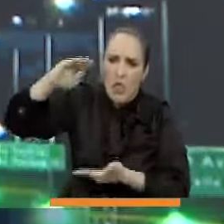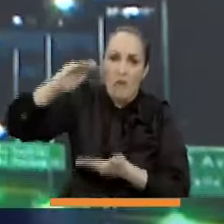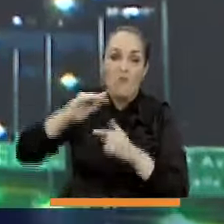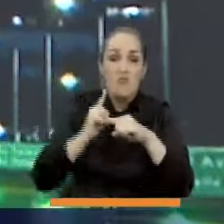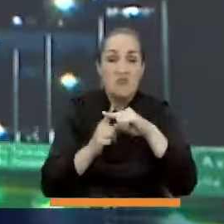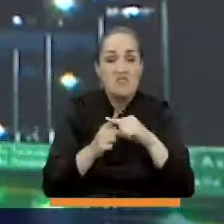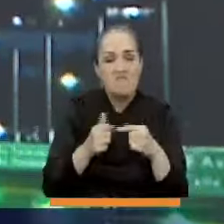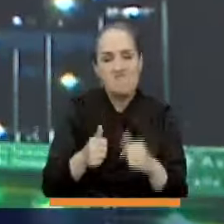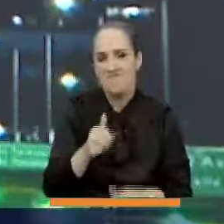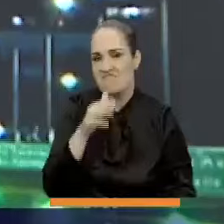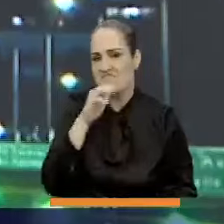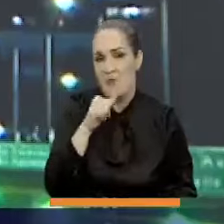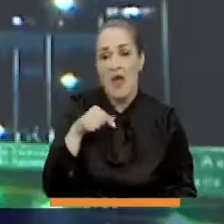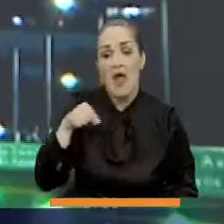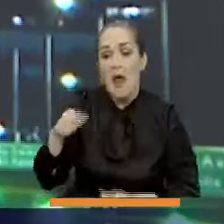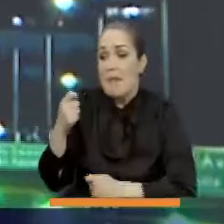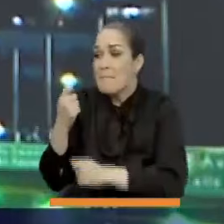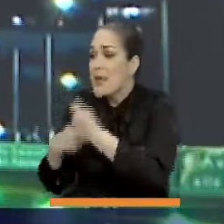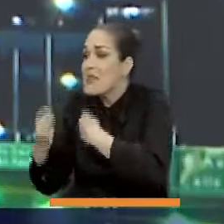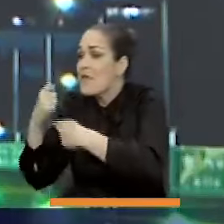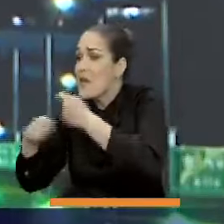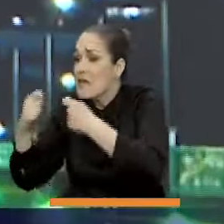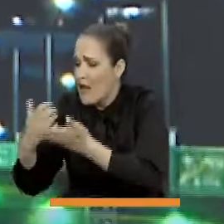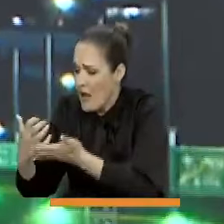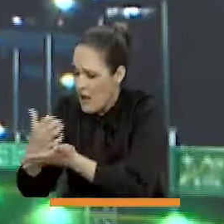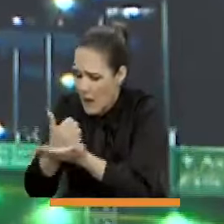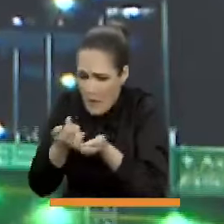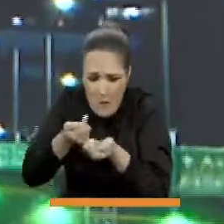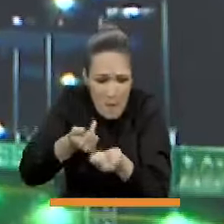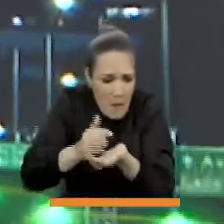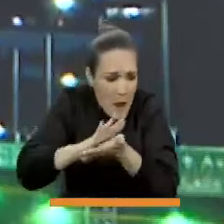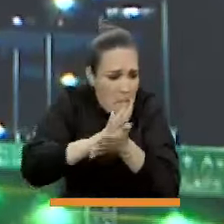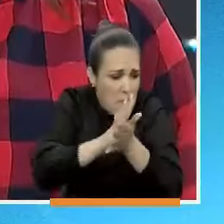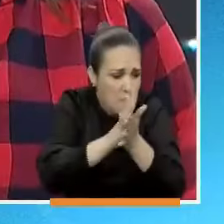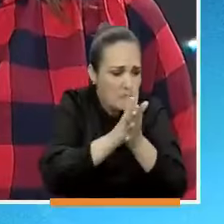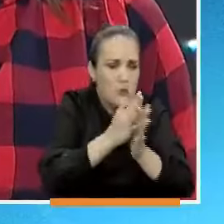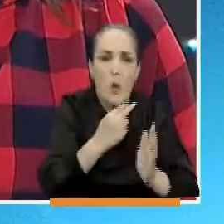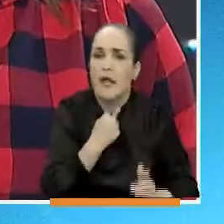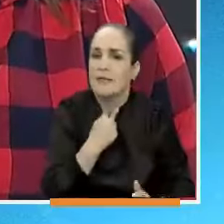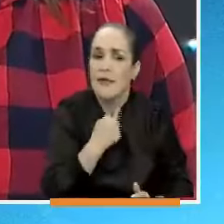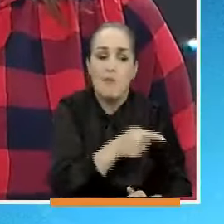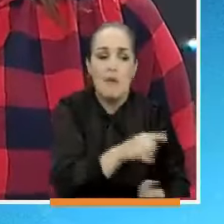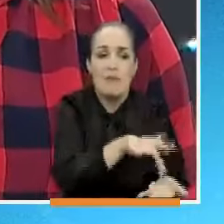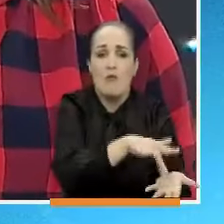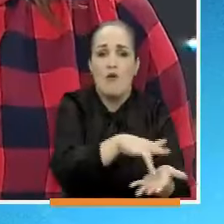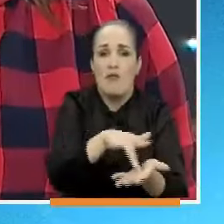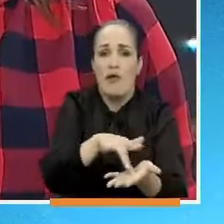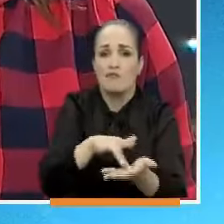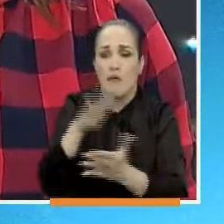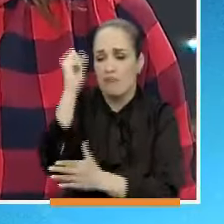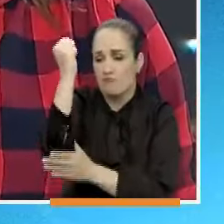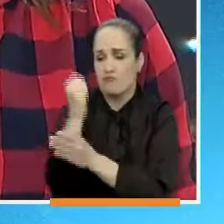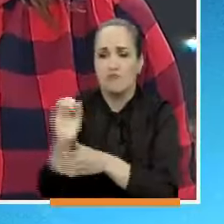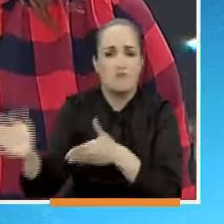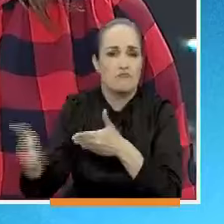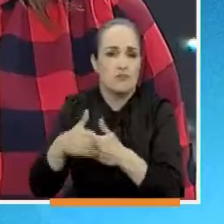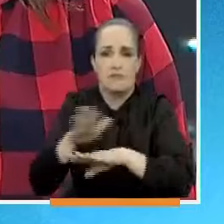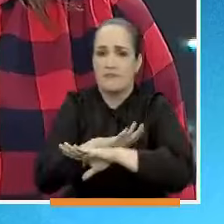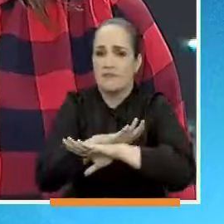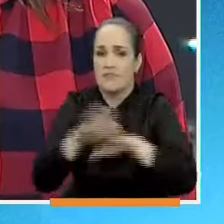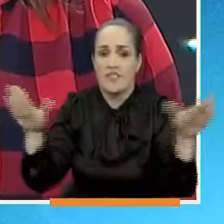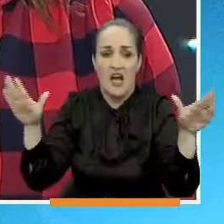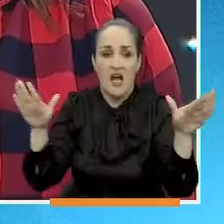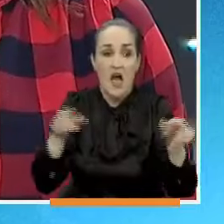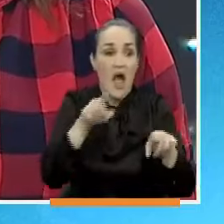liquidación de la EPS vendió lo que tenía, pagó lo que más pudo, pero la plata no alcanzó. Hoy se extingue la razón social de la EPS y